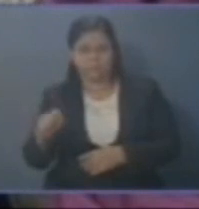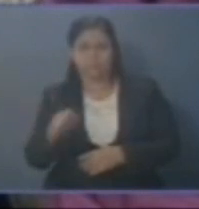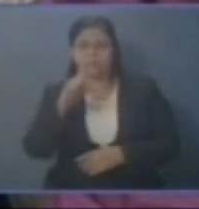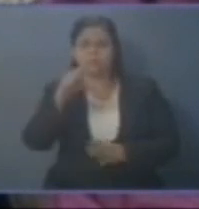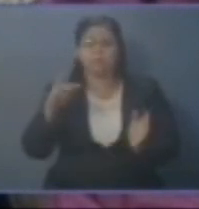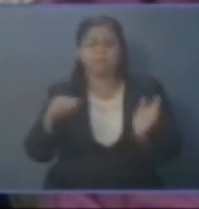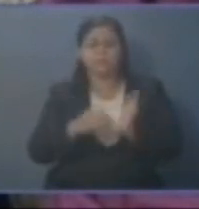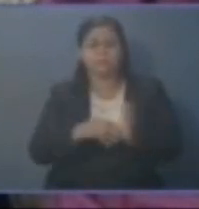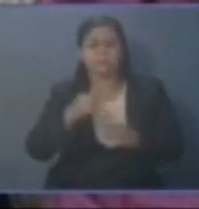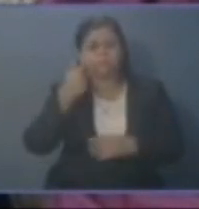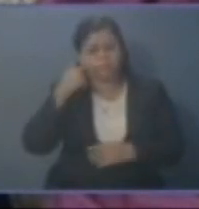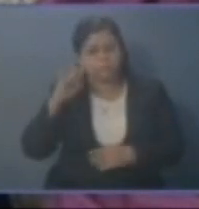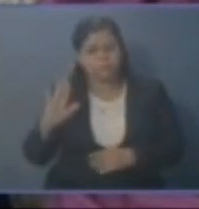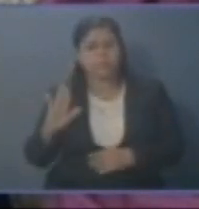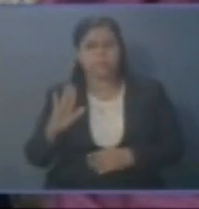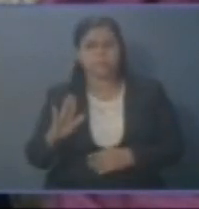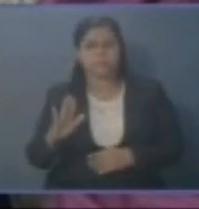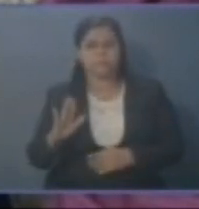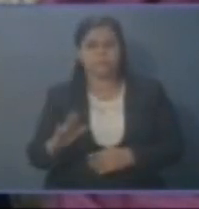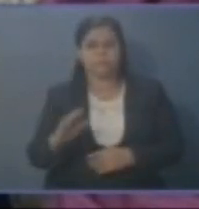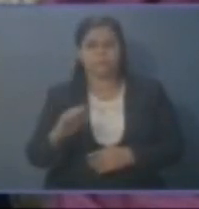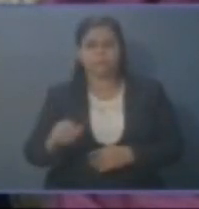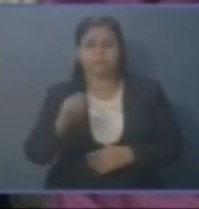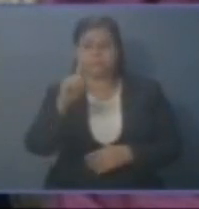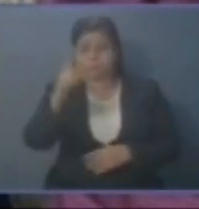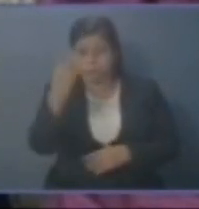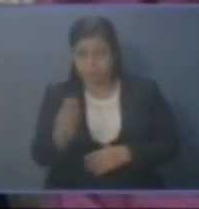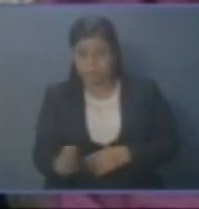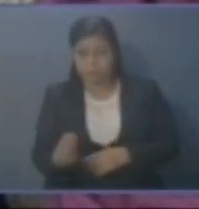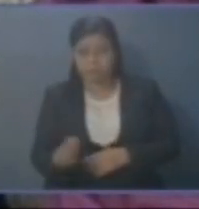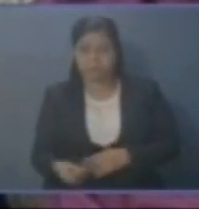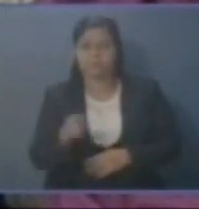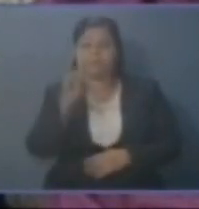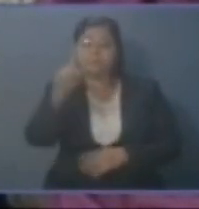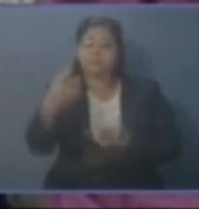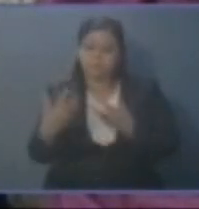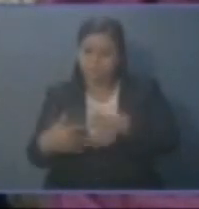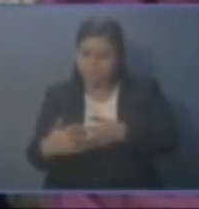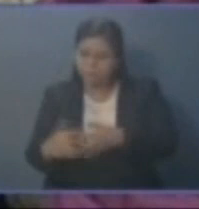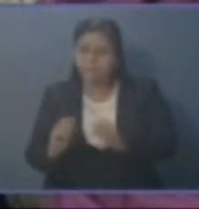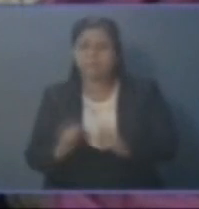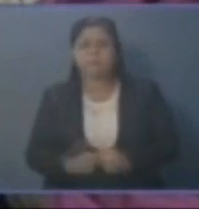pruebas cada 24 horas. Una máquina.